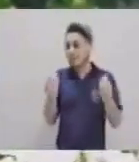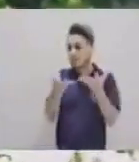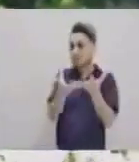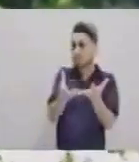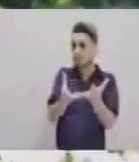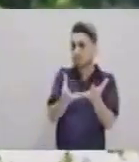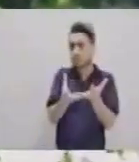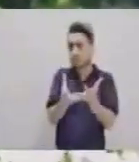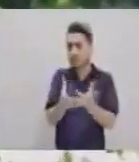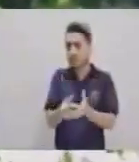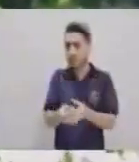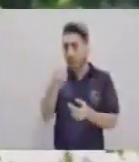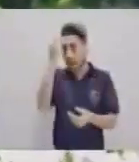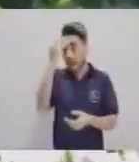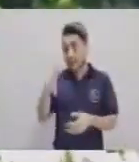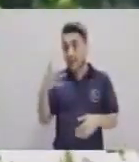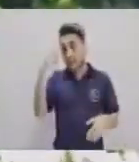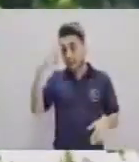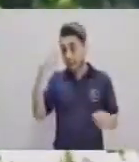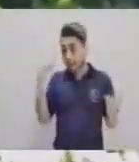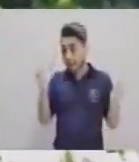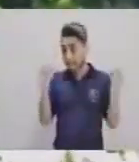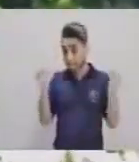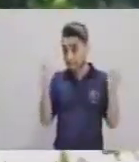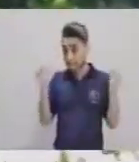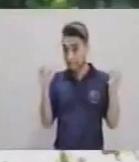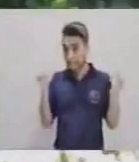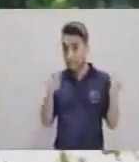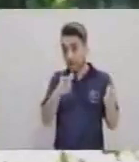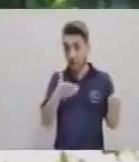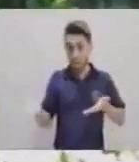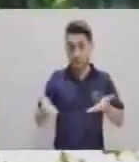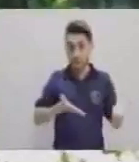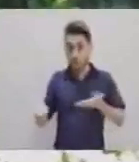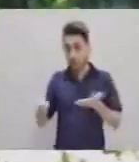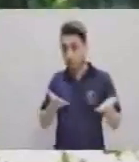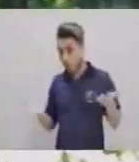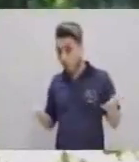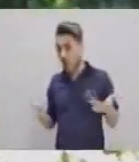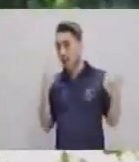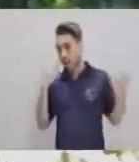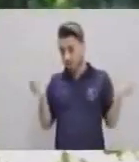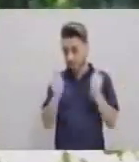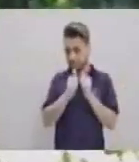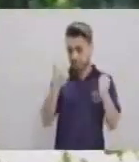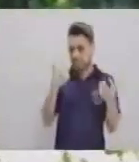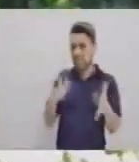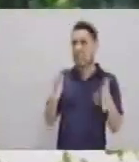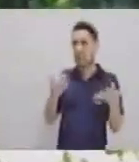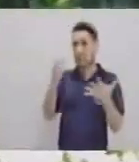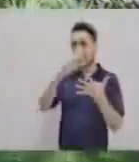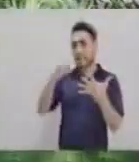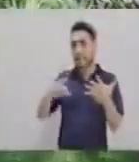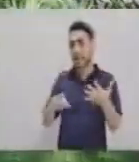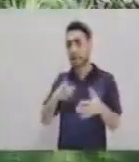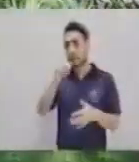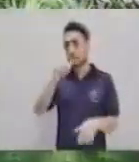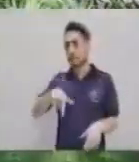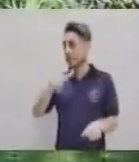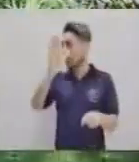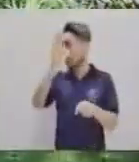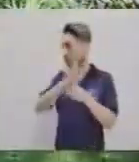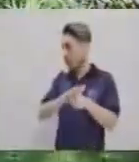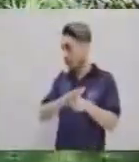desarrollar lo que es la agilidad y la rapidez para mejorar el fútbol. Vamos a trabajar con dos materiales, una